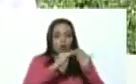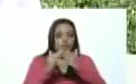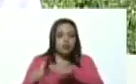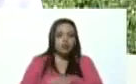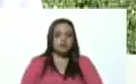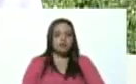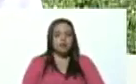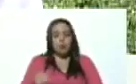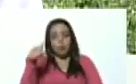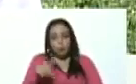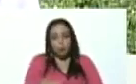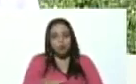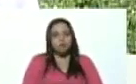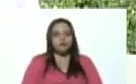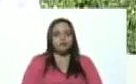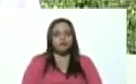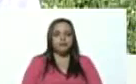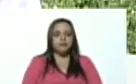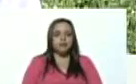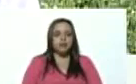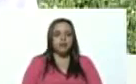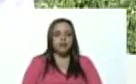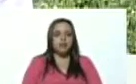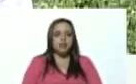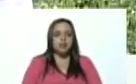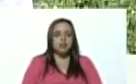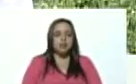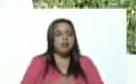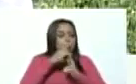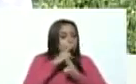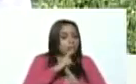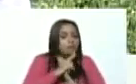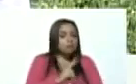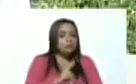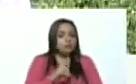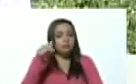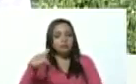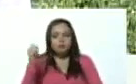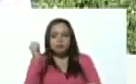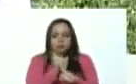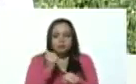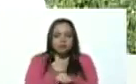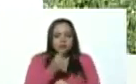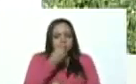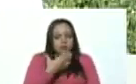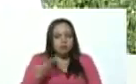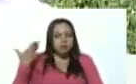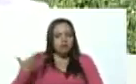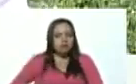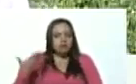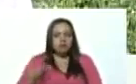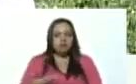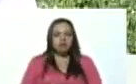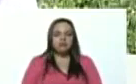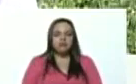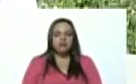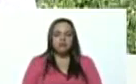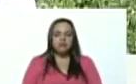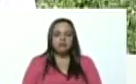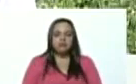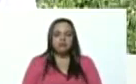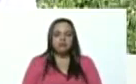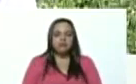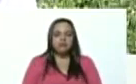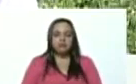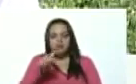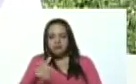llegamos hoy a la conclusión y llegamos a este trabajo tan significativo que vamos